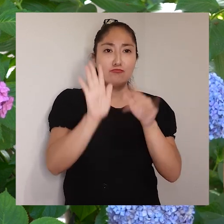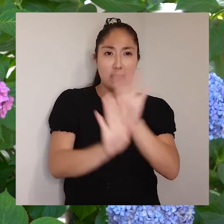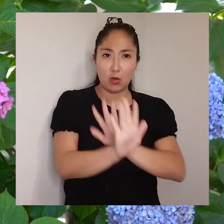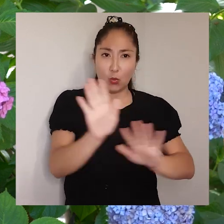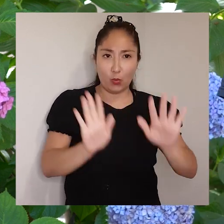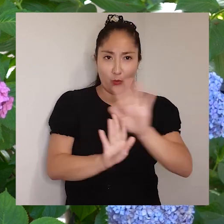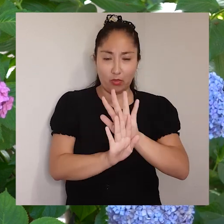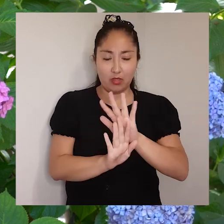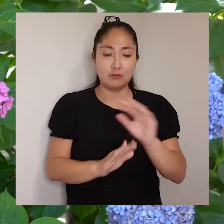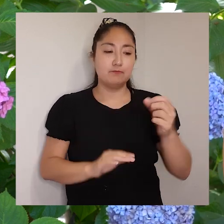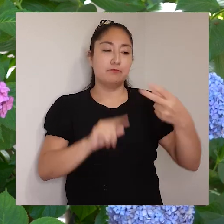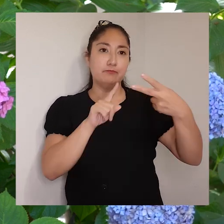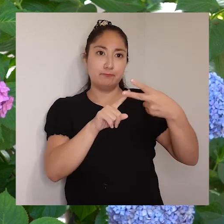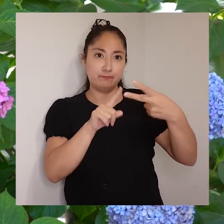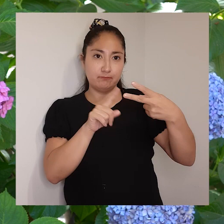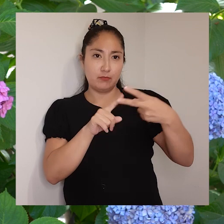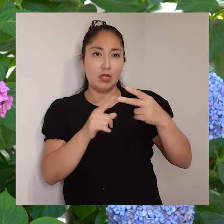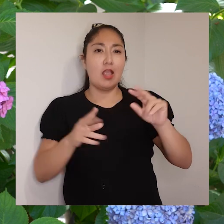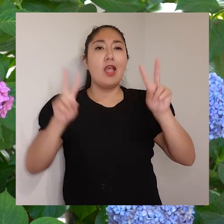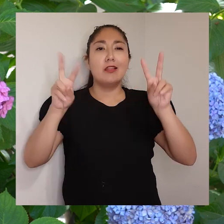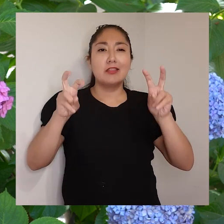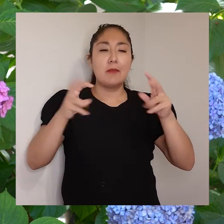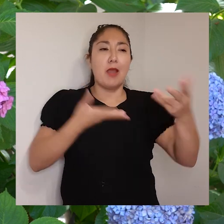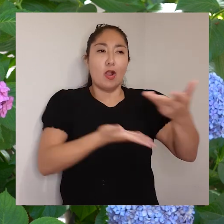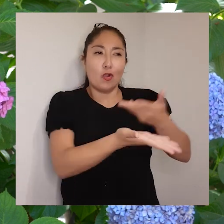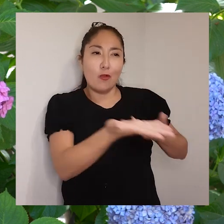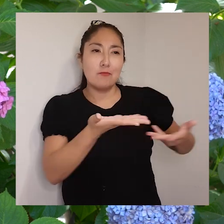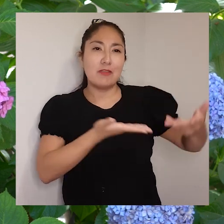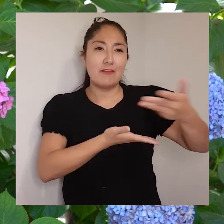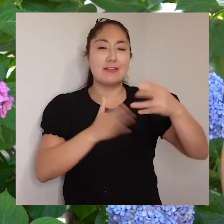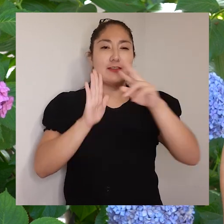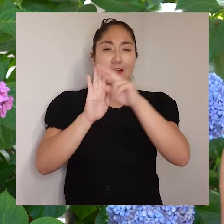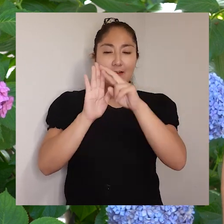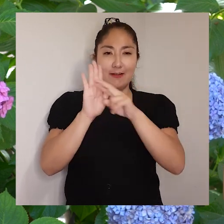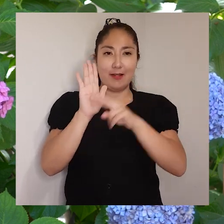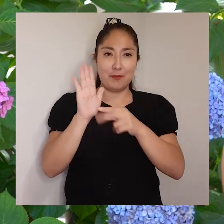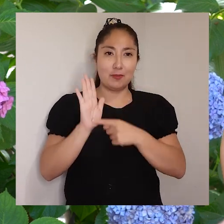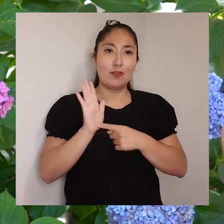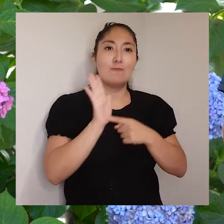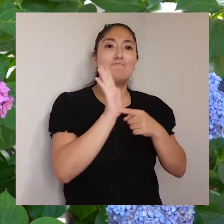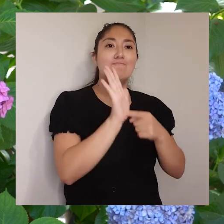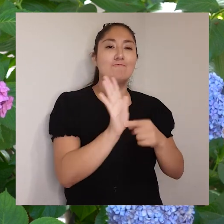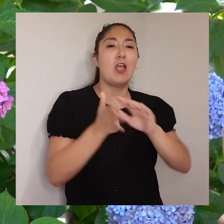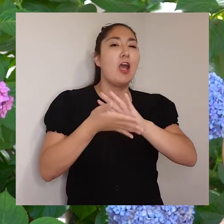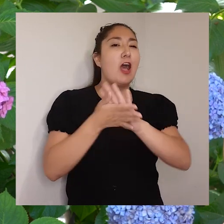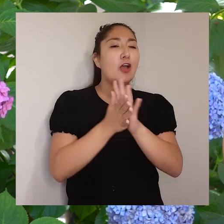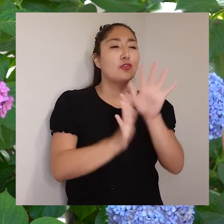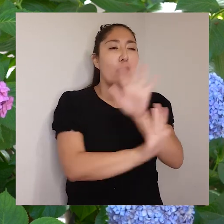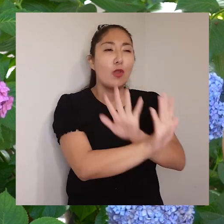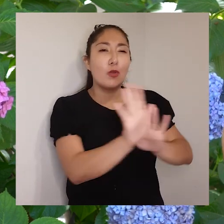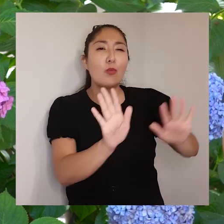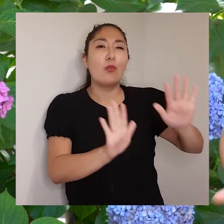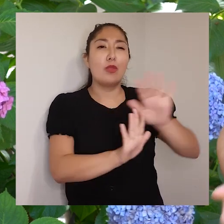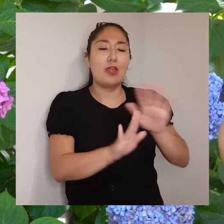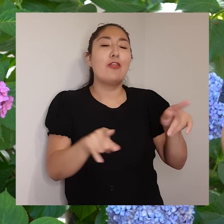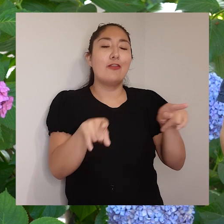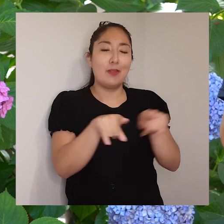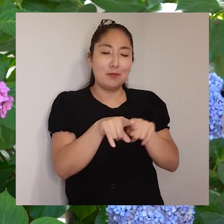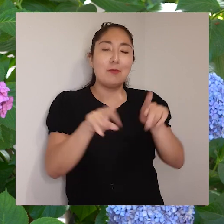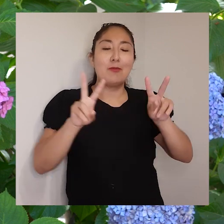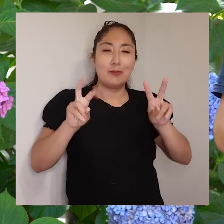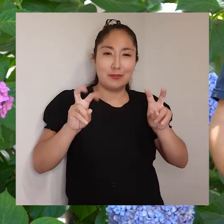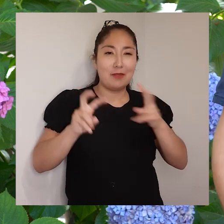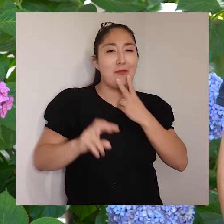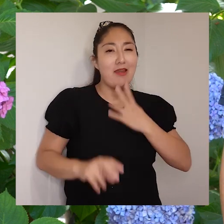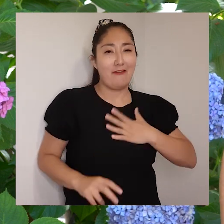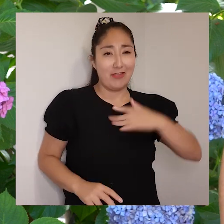materia. B, todos los temas de convivencia asociados al reglamento de conducta y convivencia y a toda la prevención precisamente de estos temas en